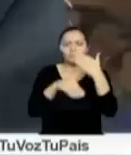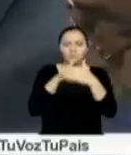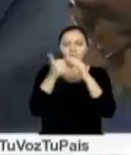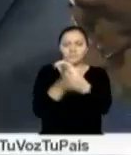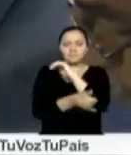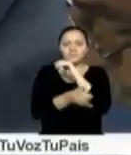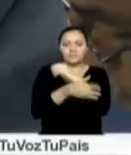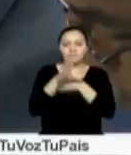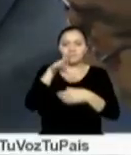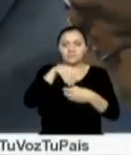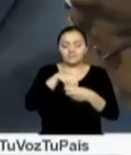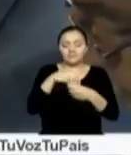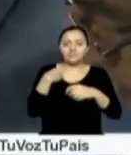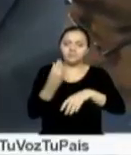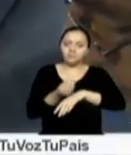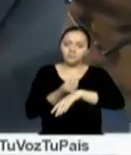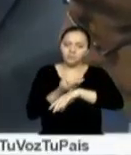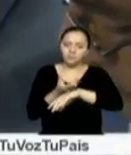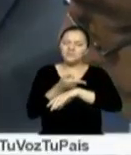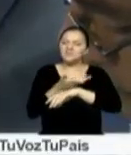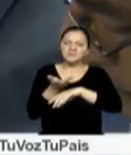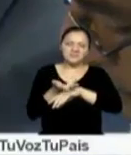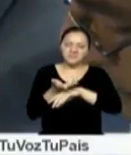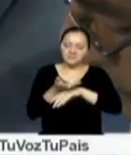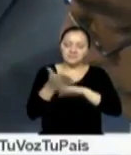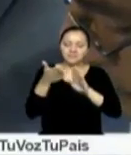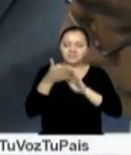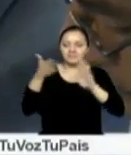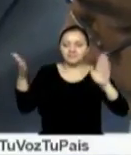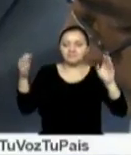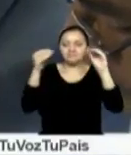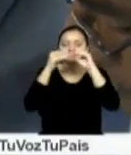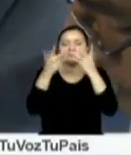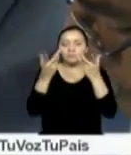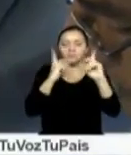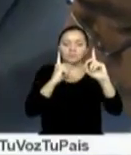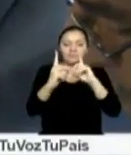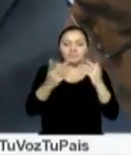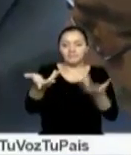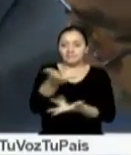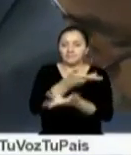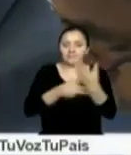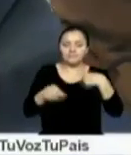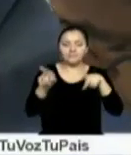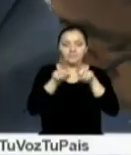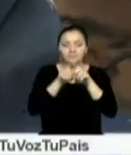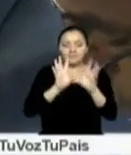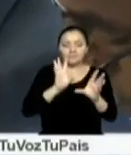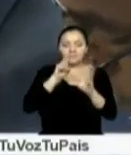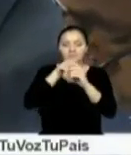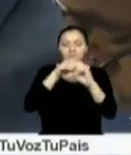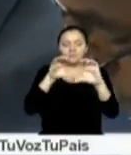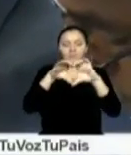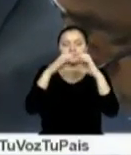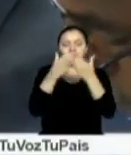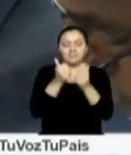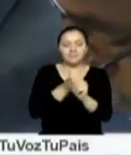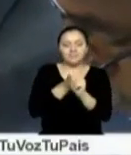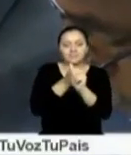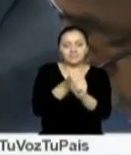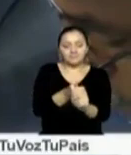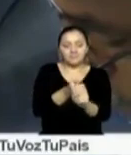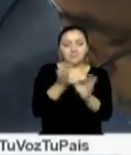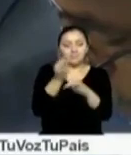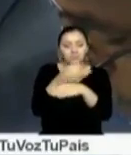dijo entre las recomendaciones están las de ampliar los espacios de diálogo así como la conformación de un comité de seguimiento que